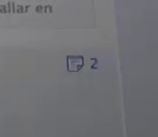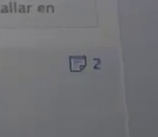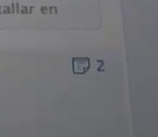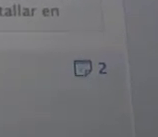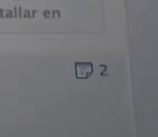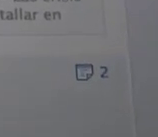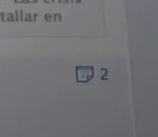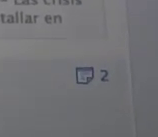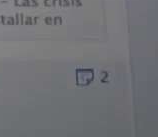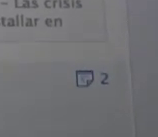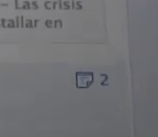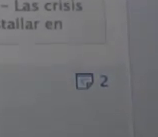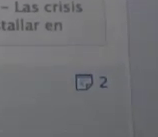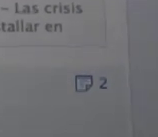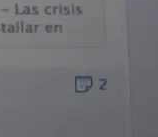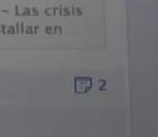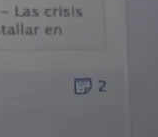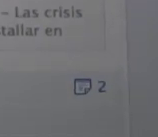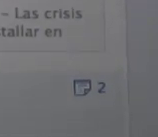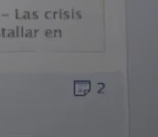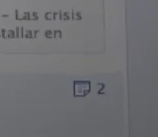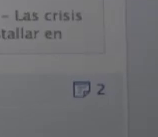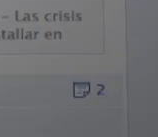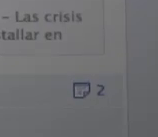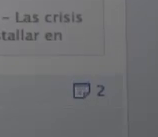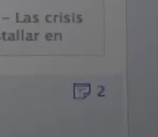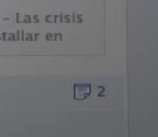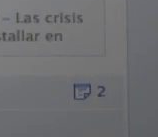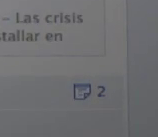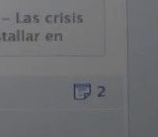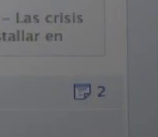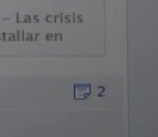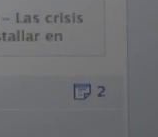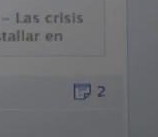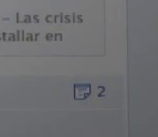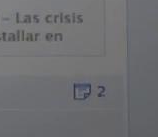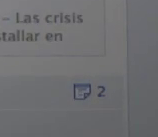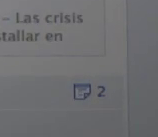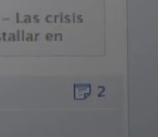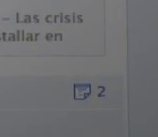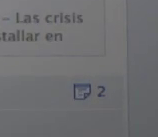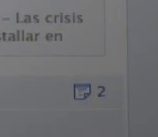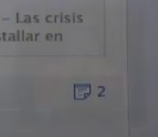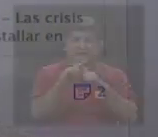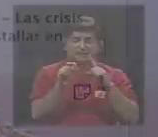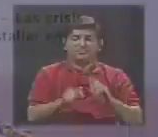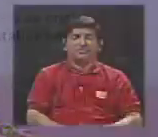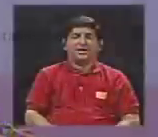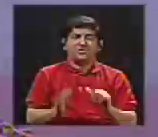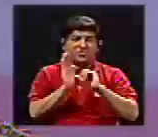sectores, incluyendo el sector privado, con las cámaras también se ha trabajado, pero dentro de la